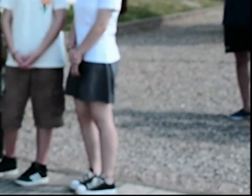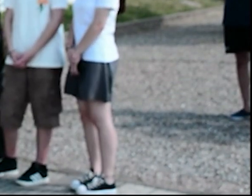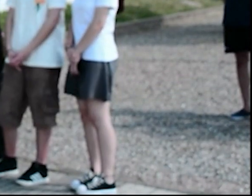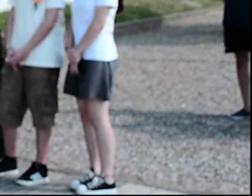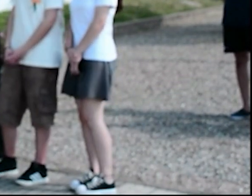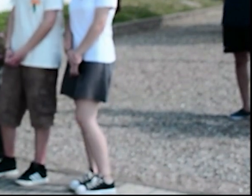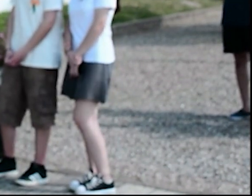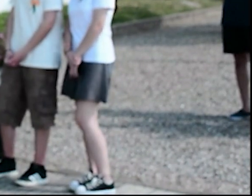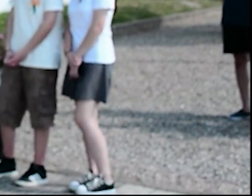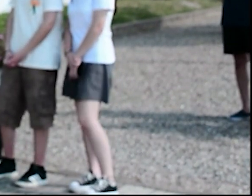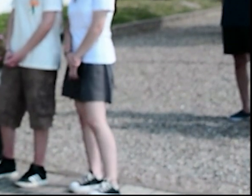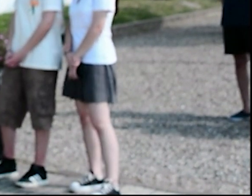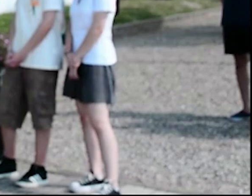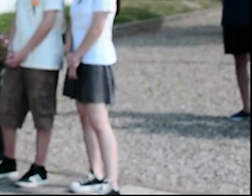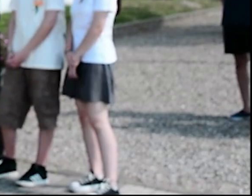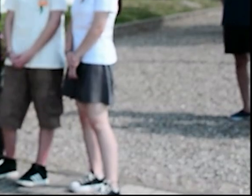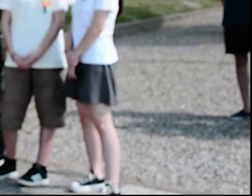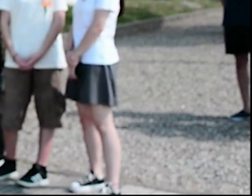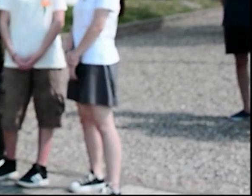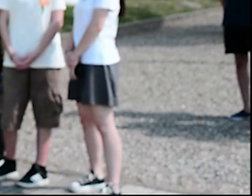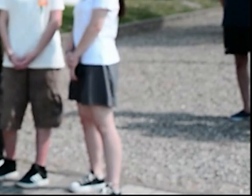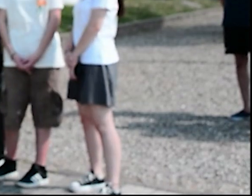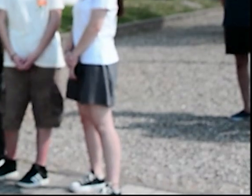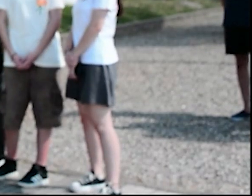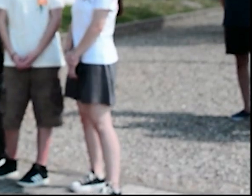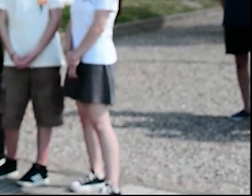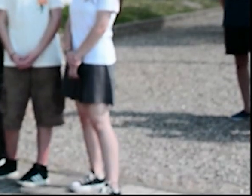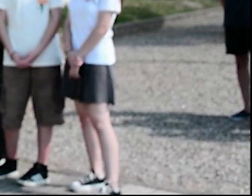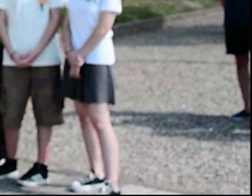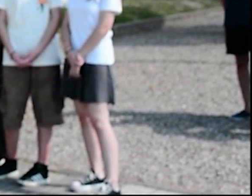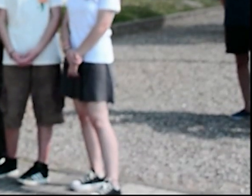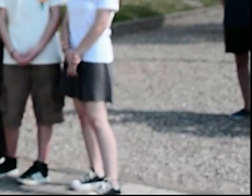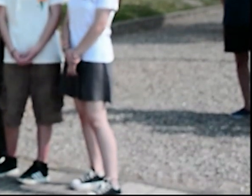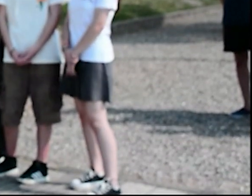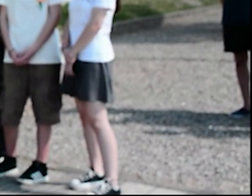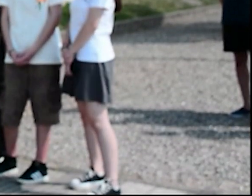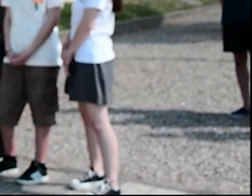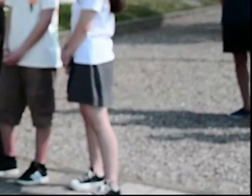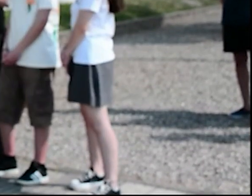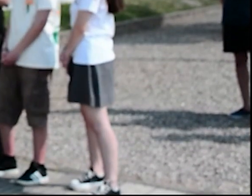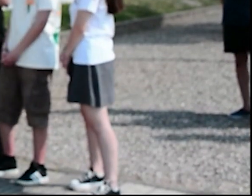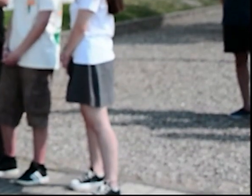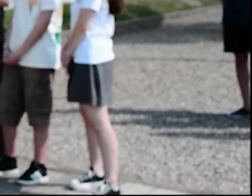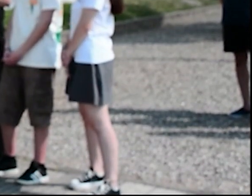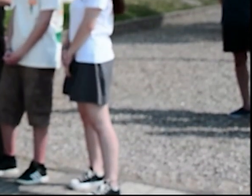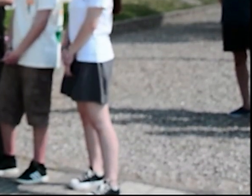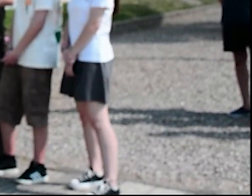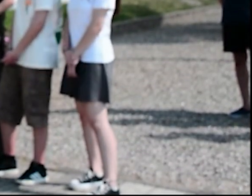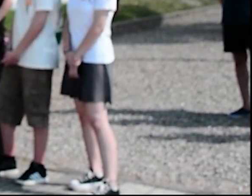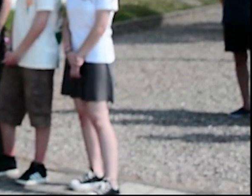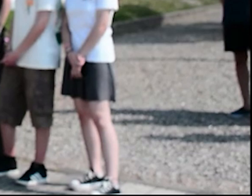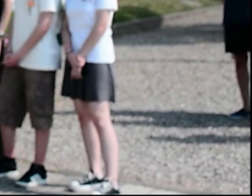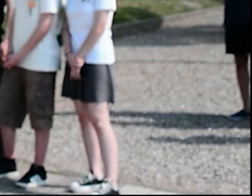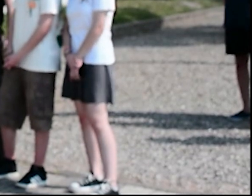victory, immortality, and eternal life. These symbols are classic of different cultures and religions.